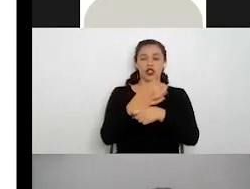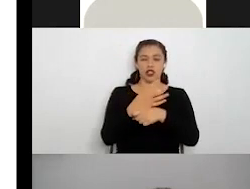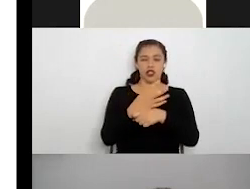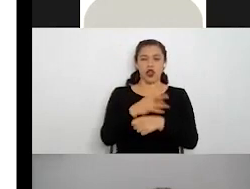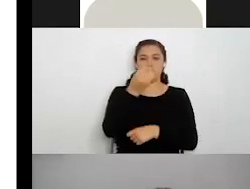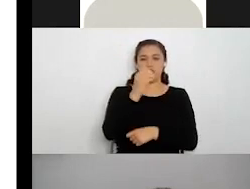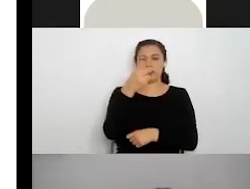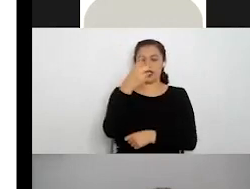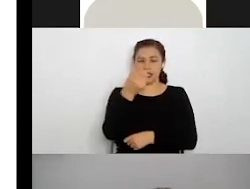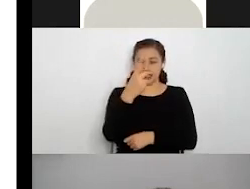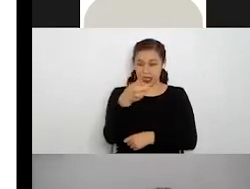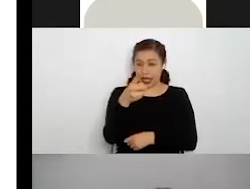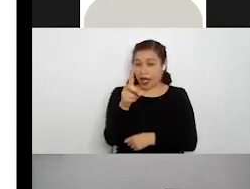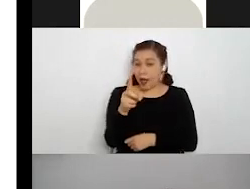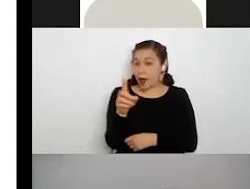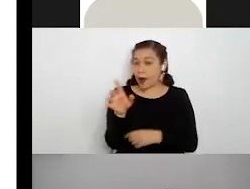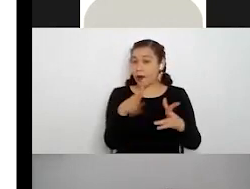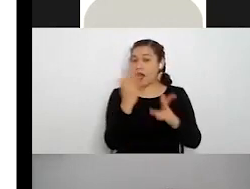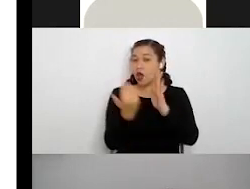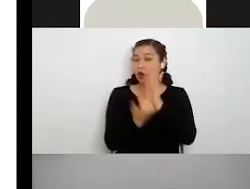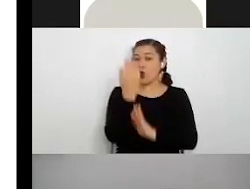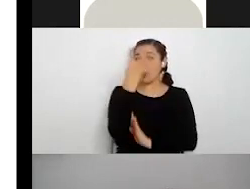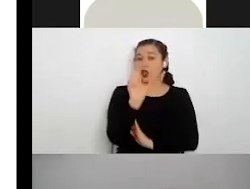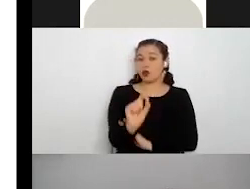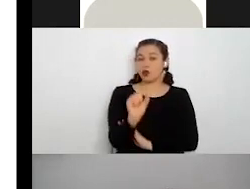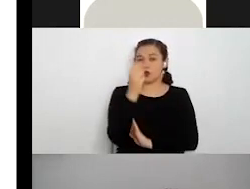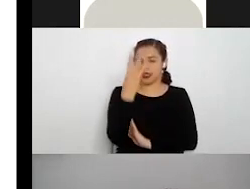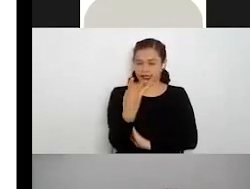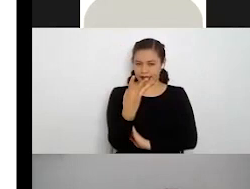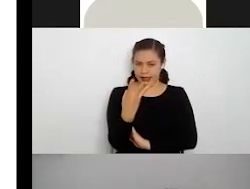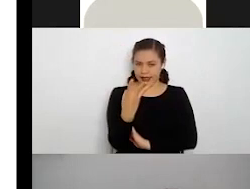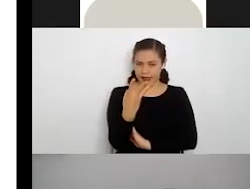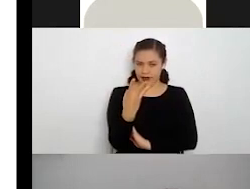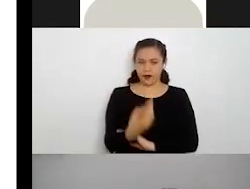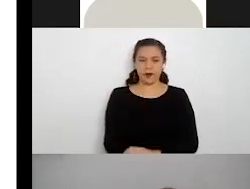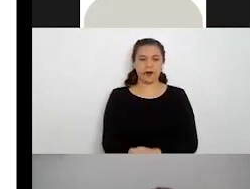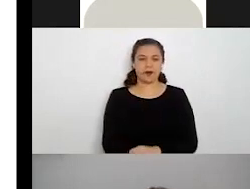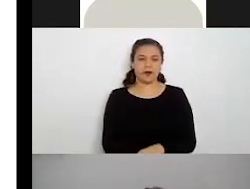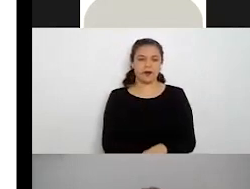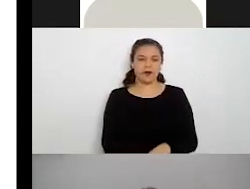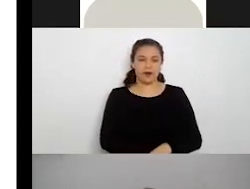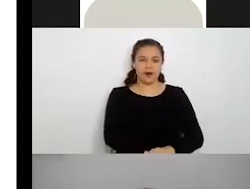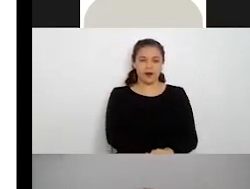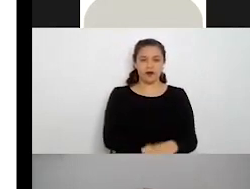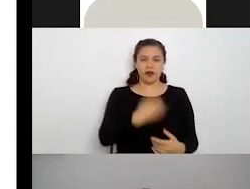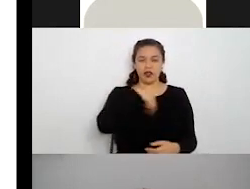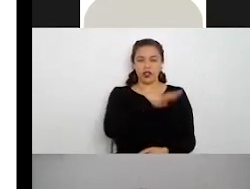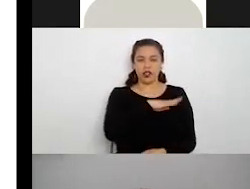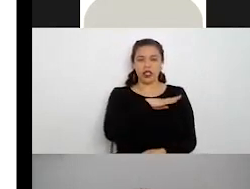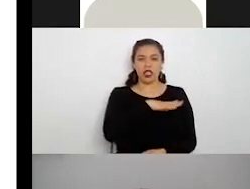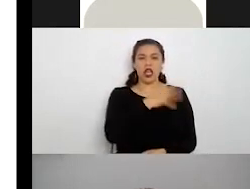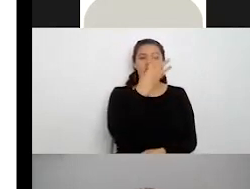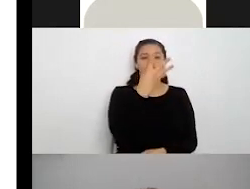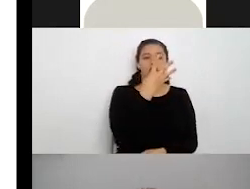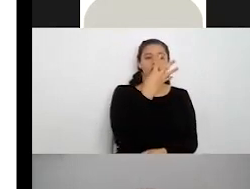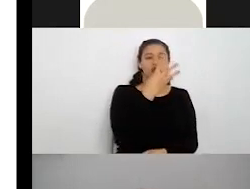diciembre, sea muy fuerte, 4.3. Si tomamos en cuenta los 4 trimestres, se